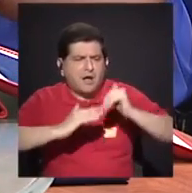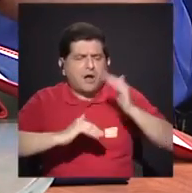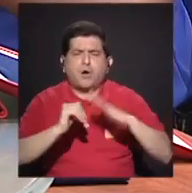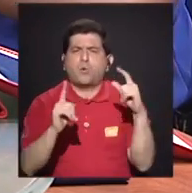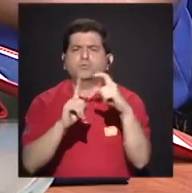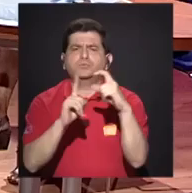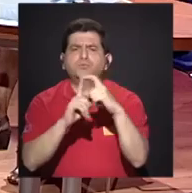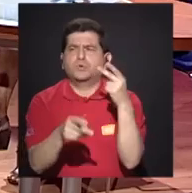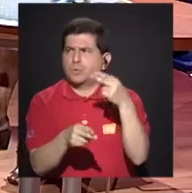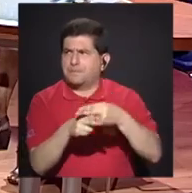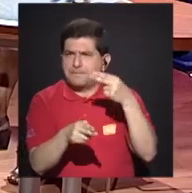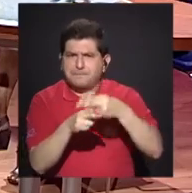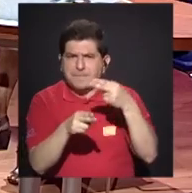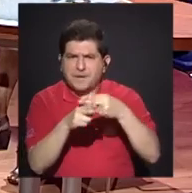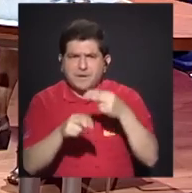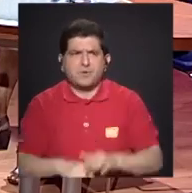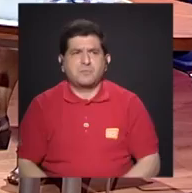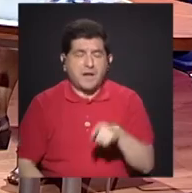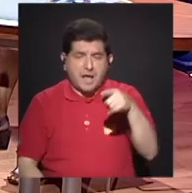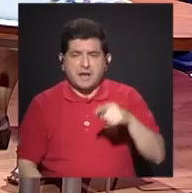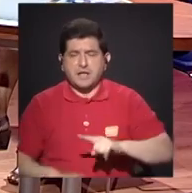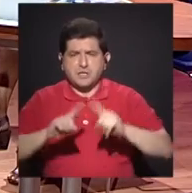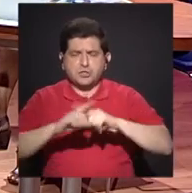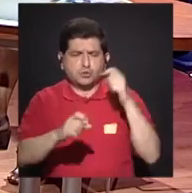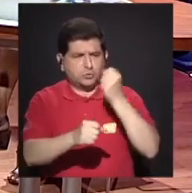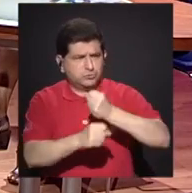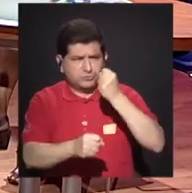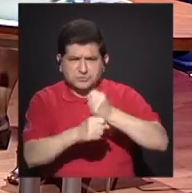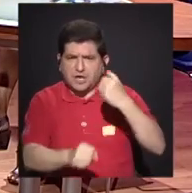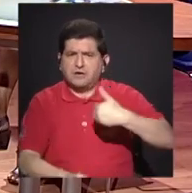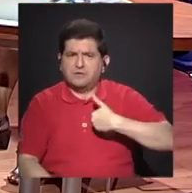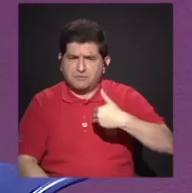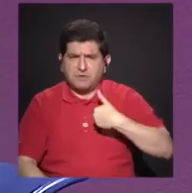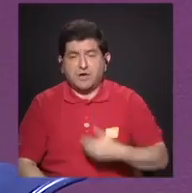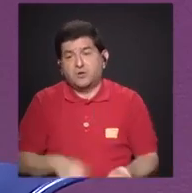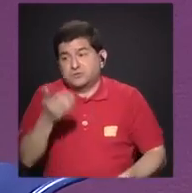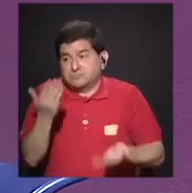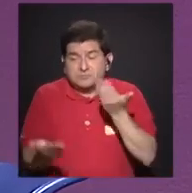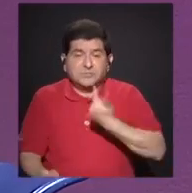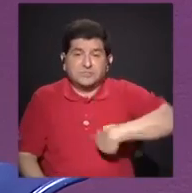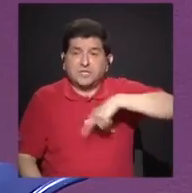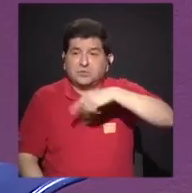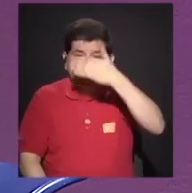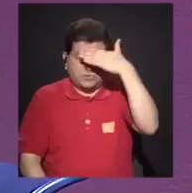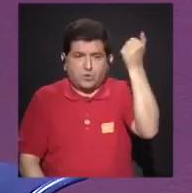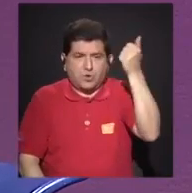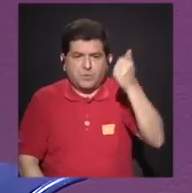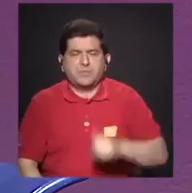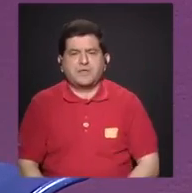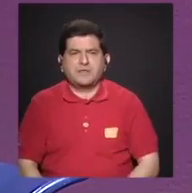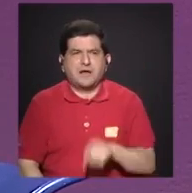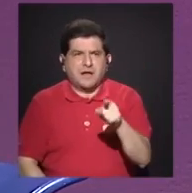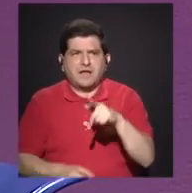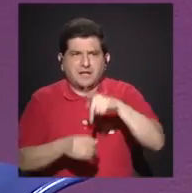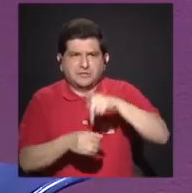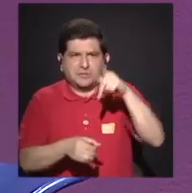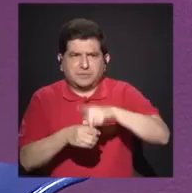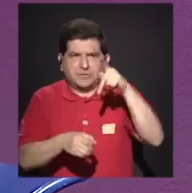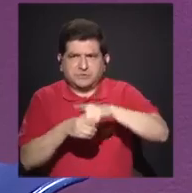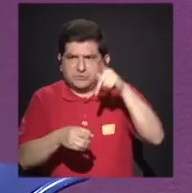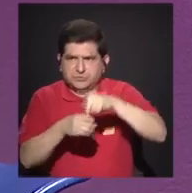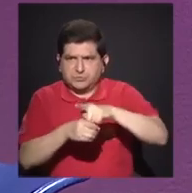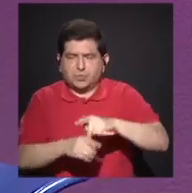palabras para denominar esas posiciones, esos oficios que teníamos, pues estamos olvidando de todas nuestras participaciones